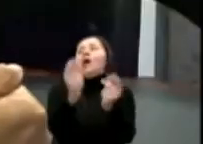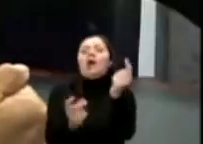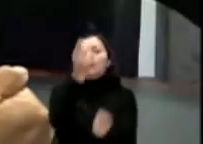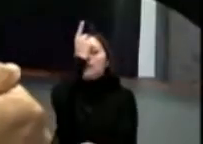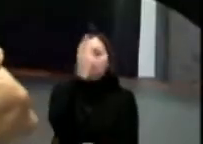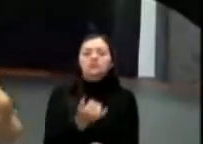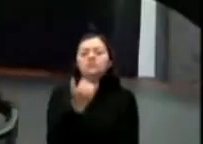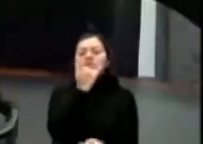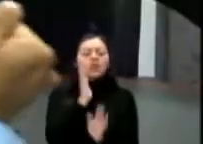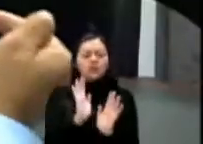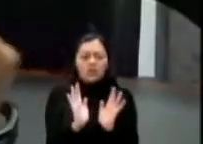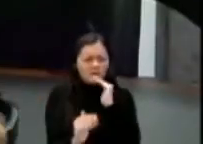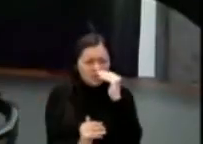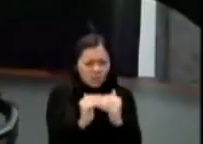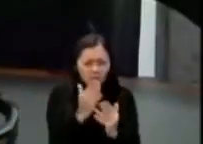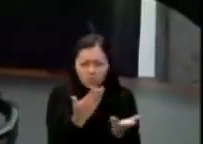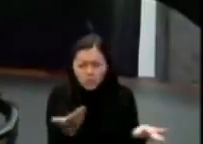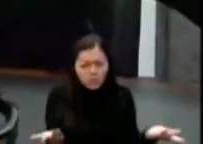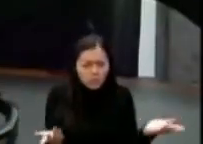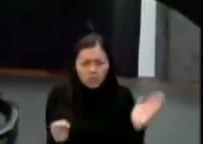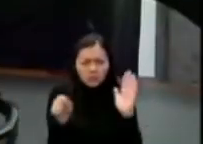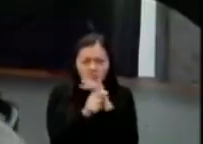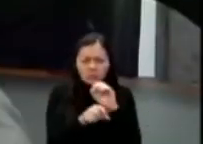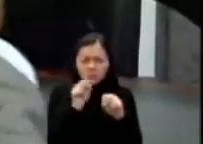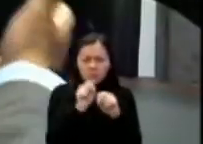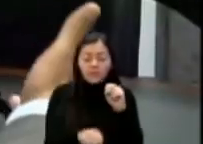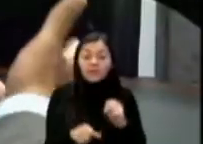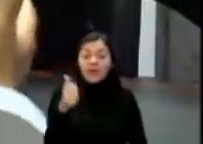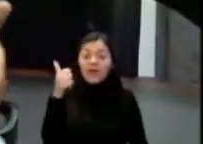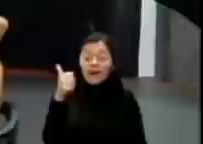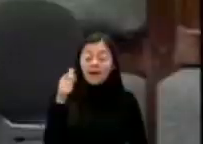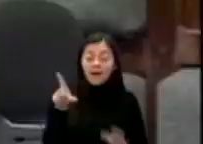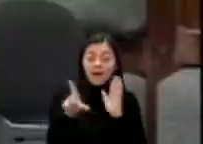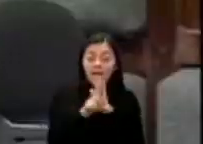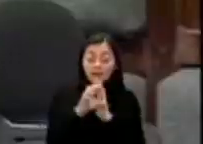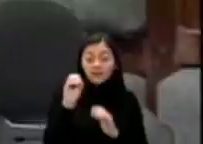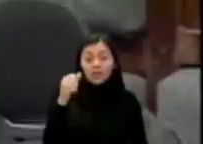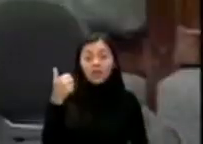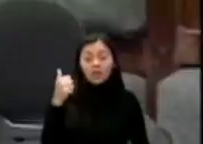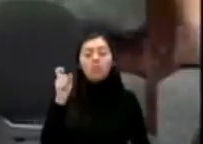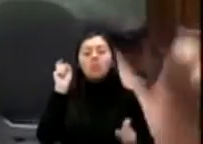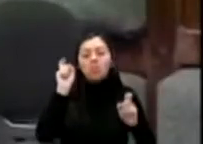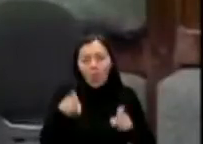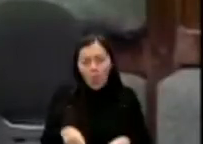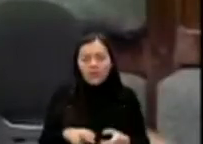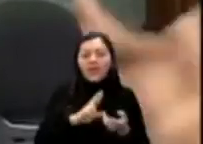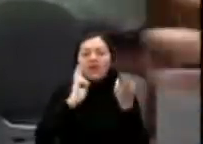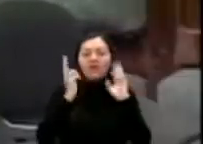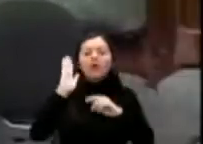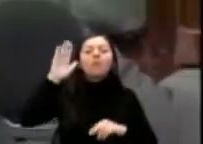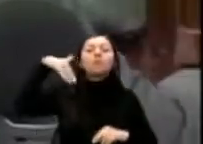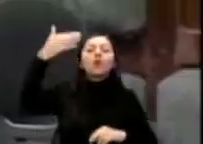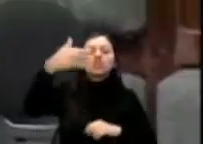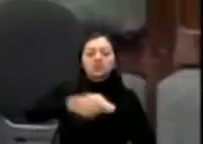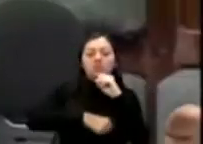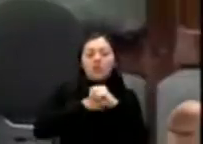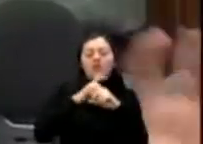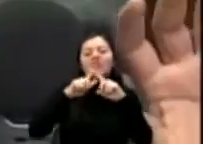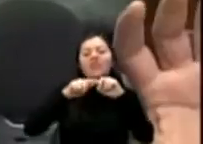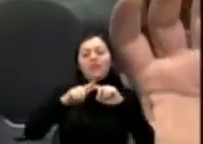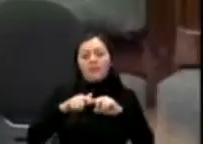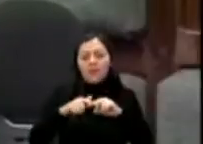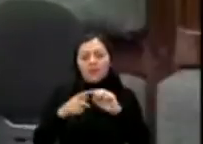que puedan a la final perjudicar la ley 010 podría ser modificada reformada el próximo año dependiendo de varios